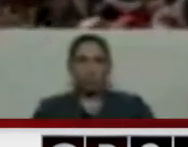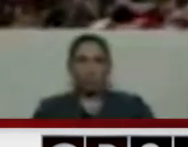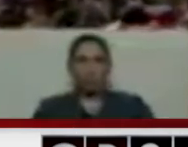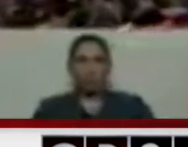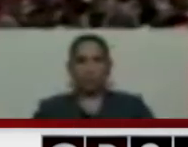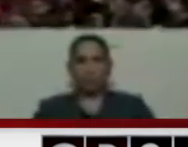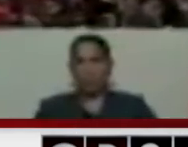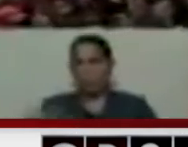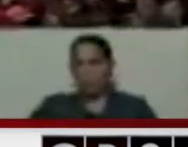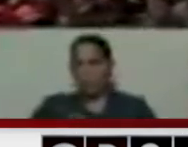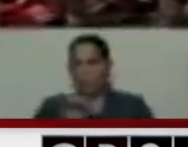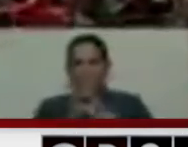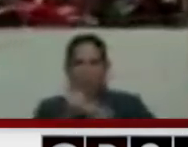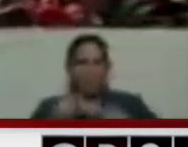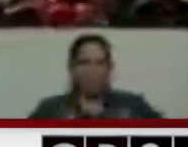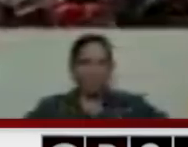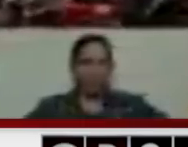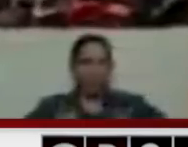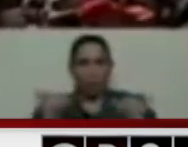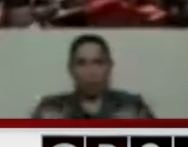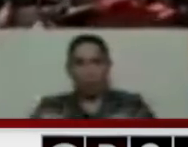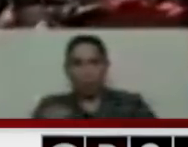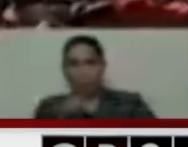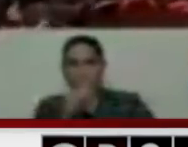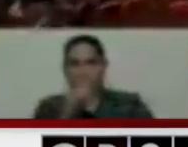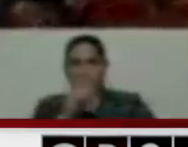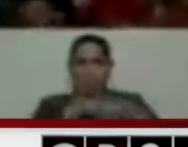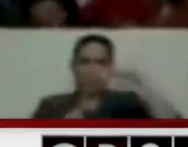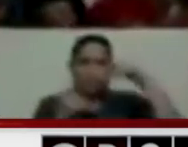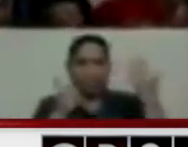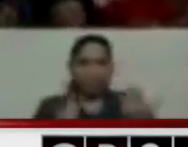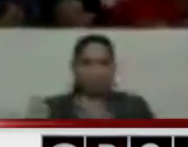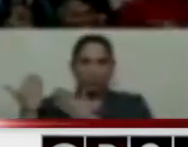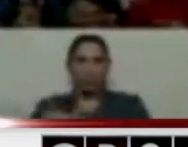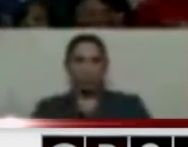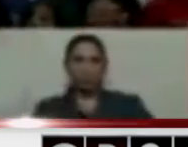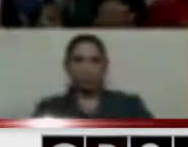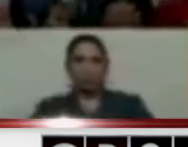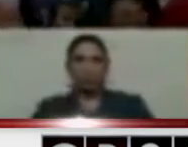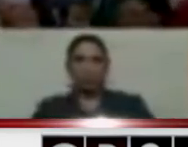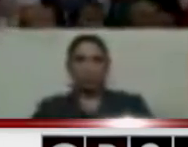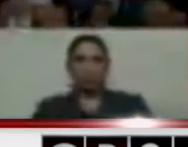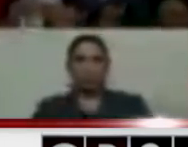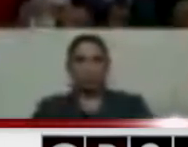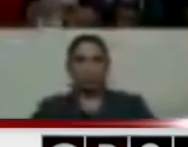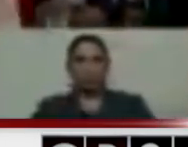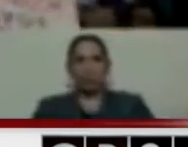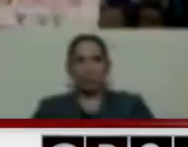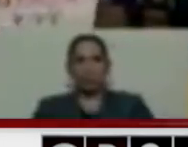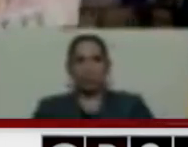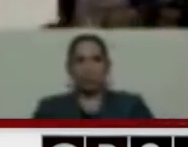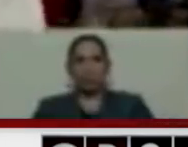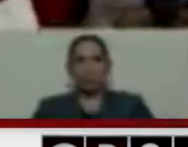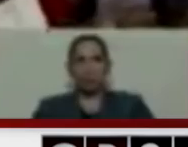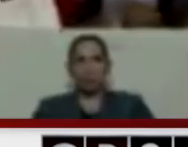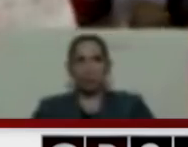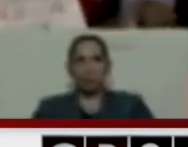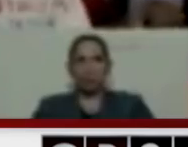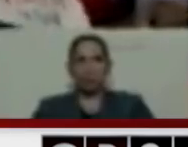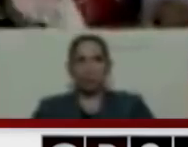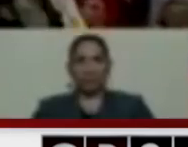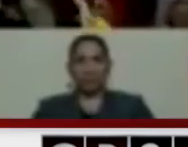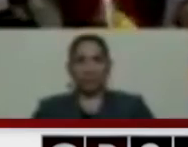internamente respaldando como guardaespaldas de la mafia en Venezuela a definitivamente establecer un régimen democrático,